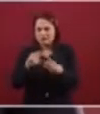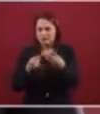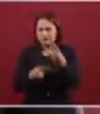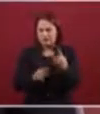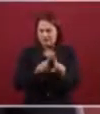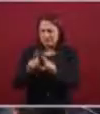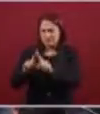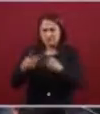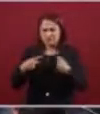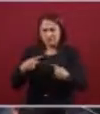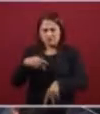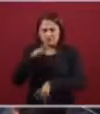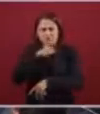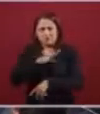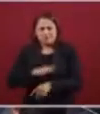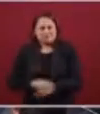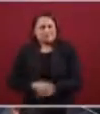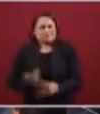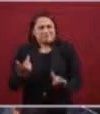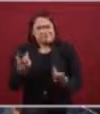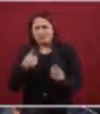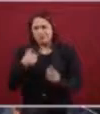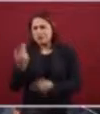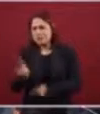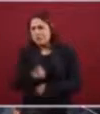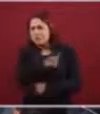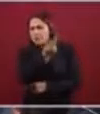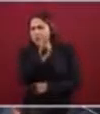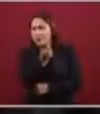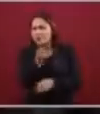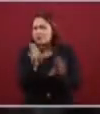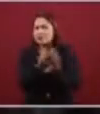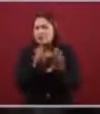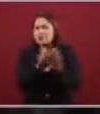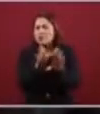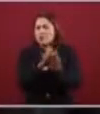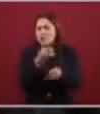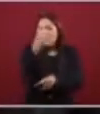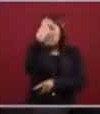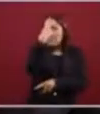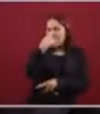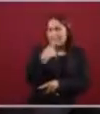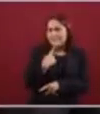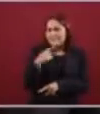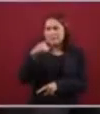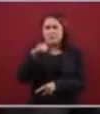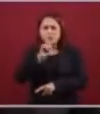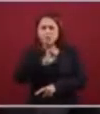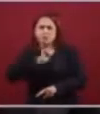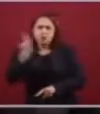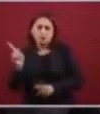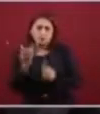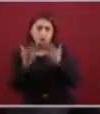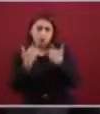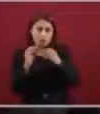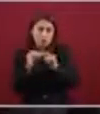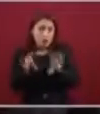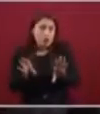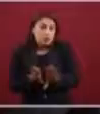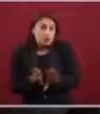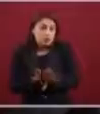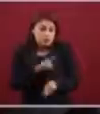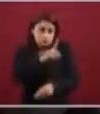producto de esto que llaman, que no son, digamos, no tienen el perfil idóneo periodístico para realizar el trabajo? ¿Esto se relaciona? No,